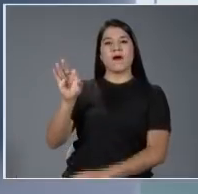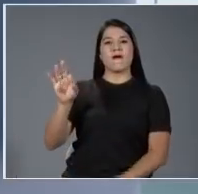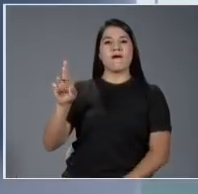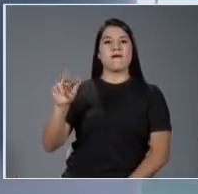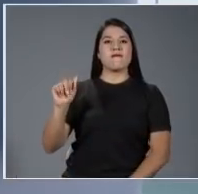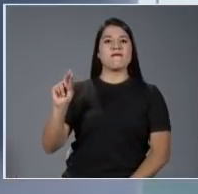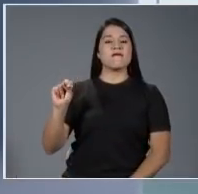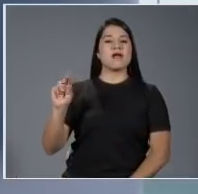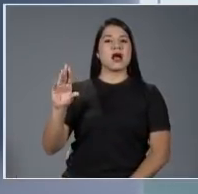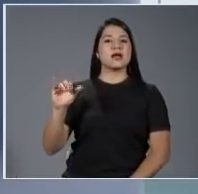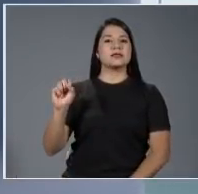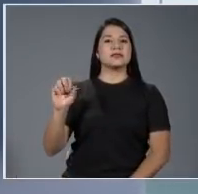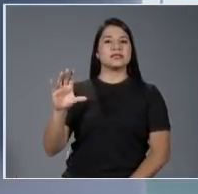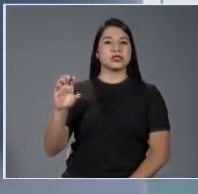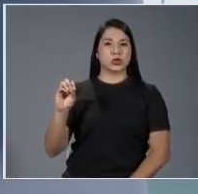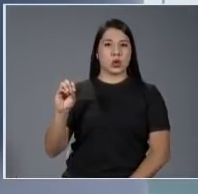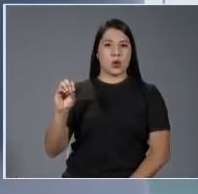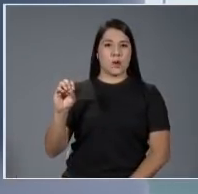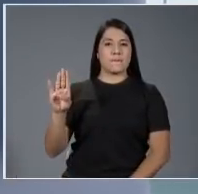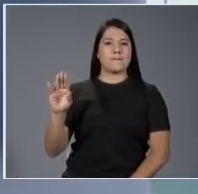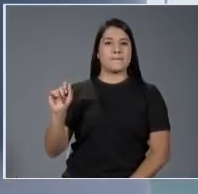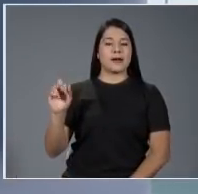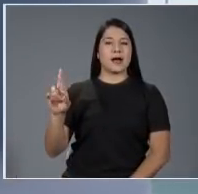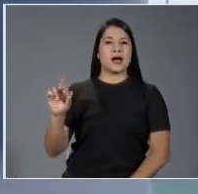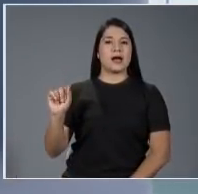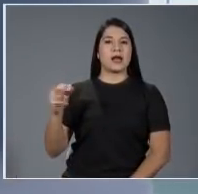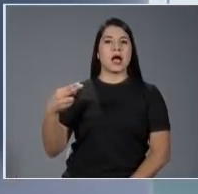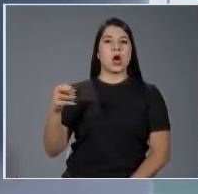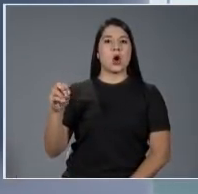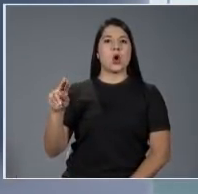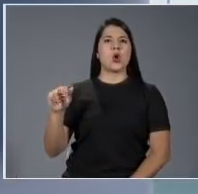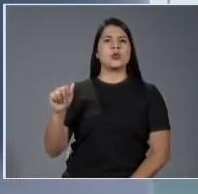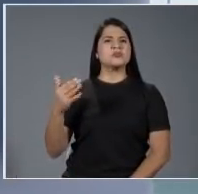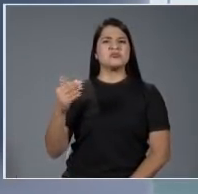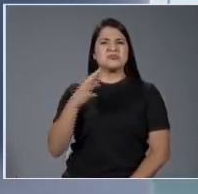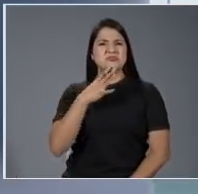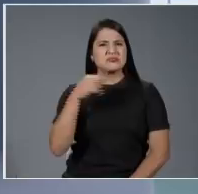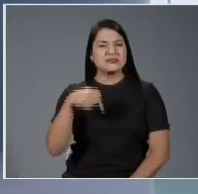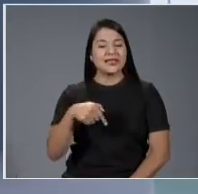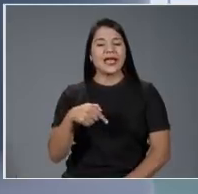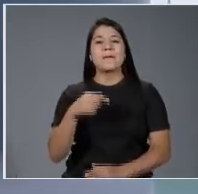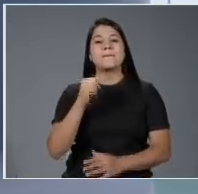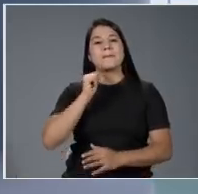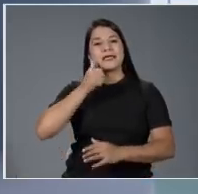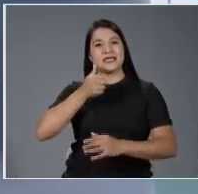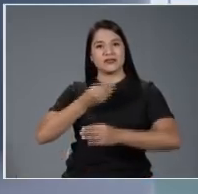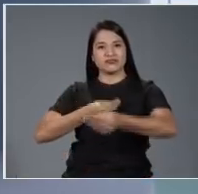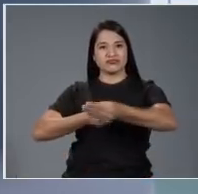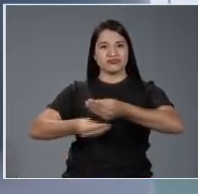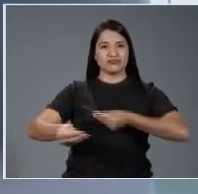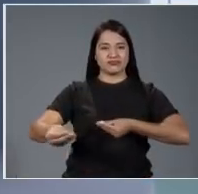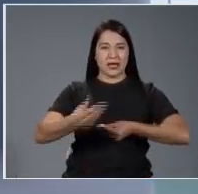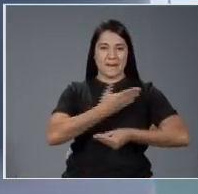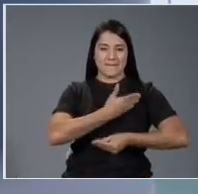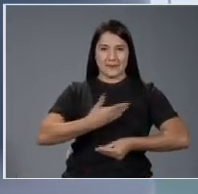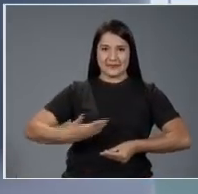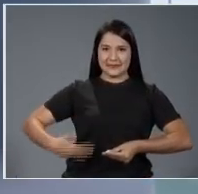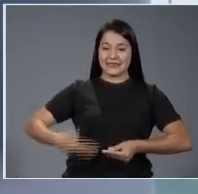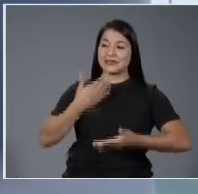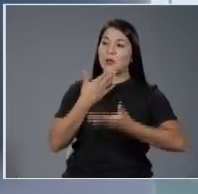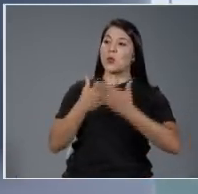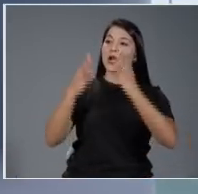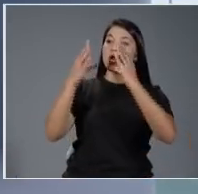de poderes que nos incumbe el día de mañana. Don Francisco, buenas noches. Buenas noches, un placer estar con ustedes.